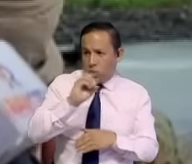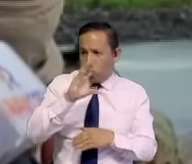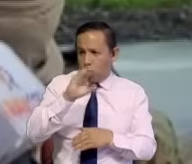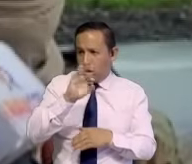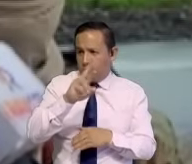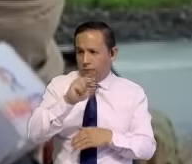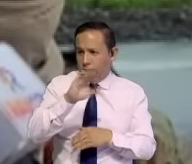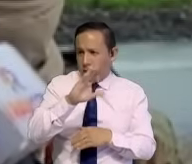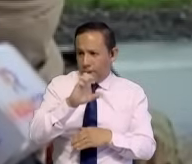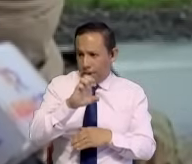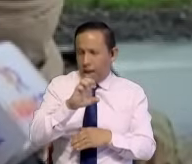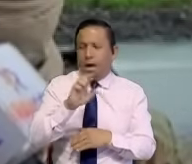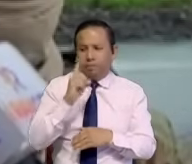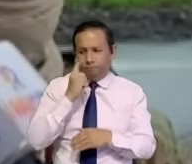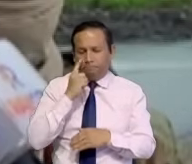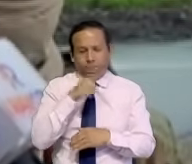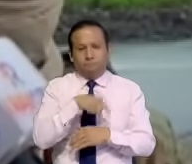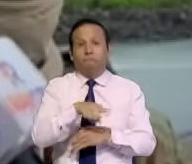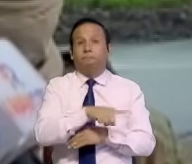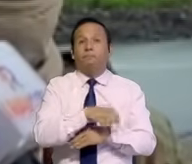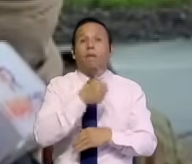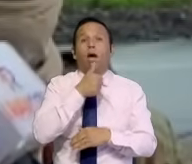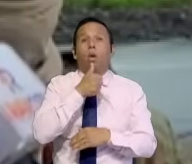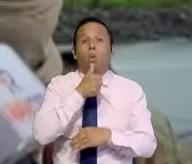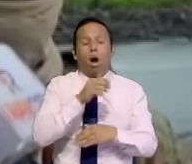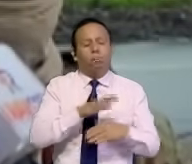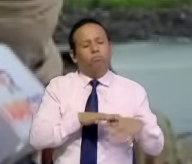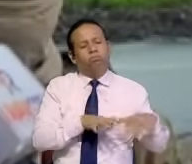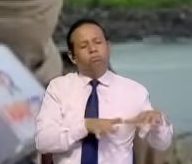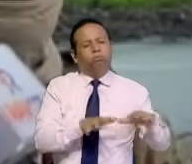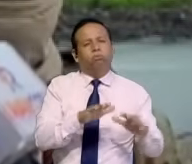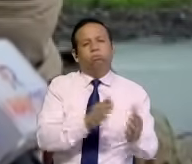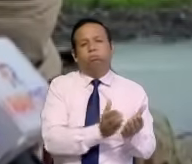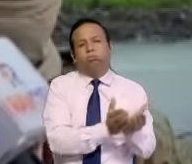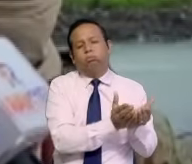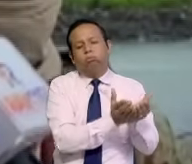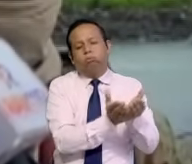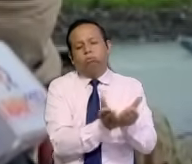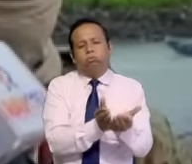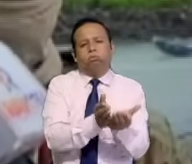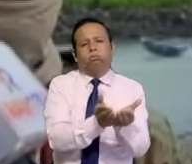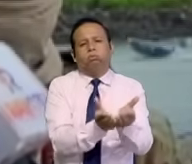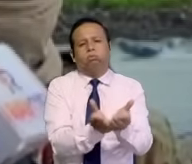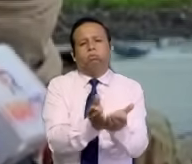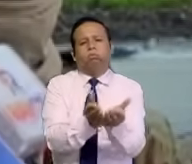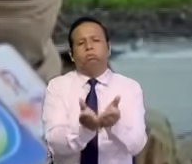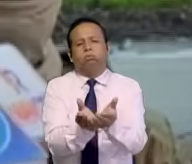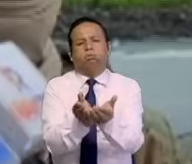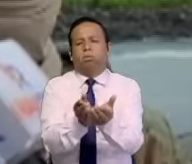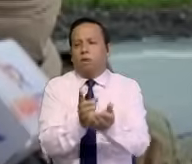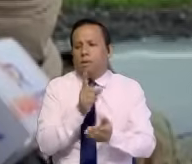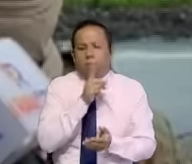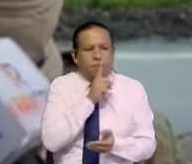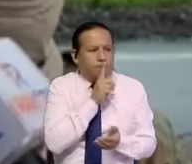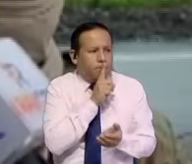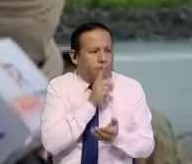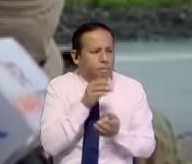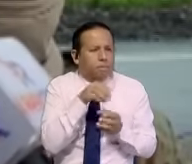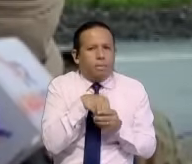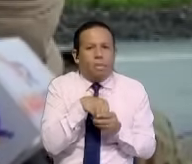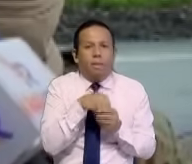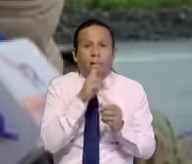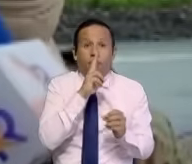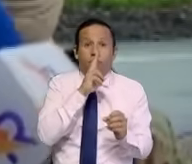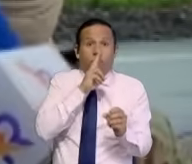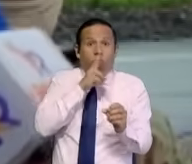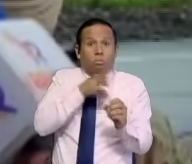un canal de ese sector, iban a salir transportando ilegalmente combustible en